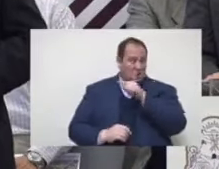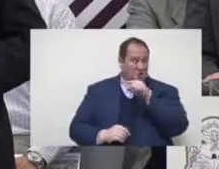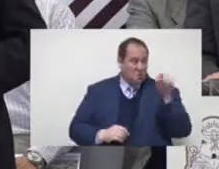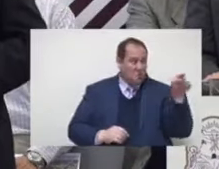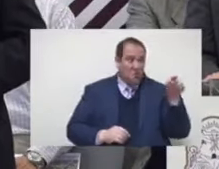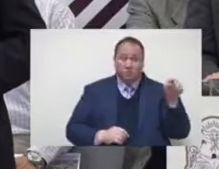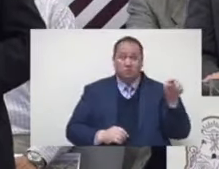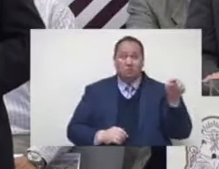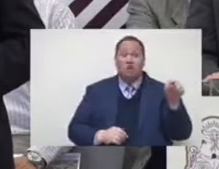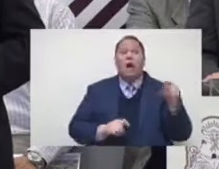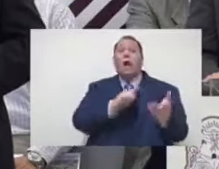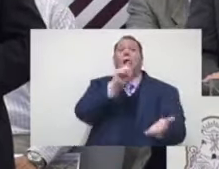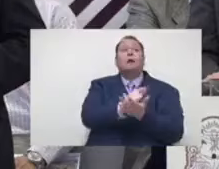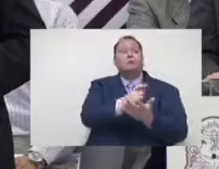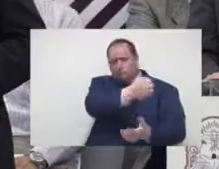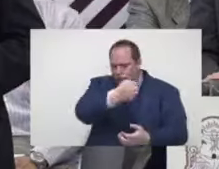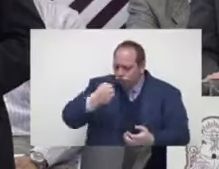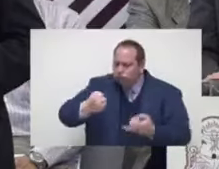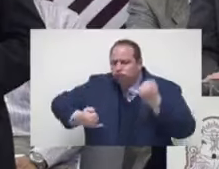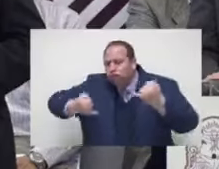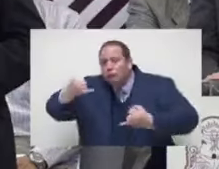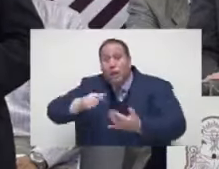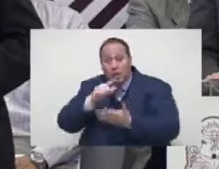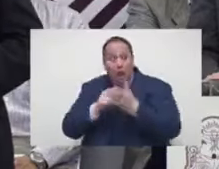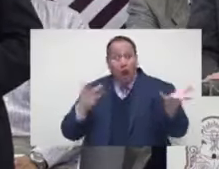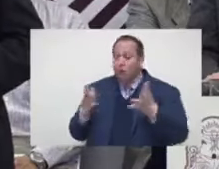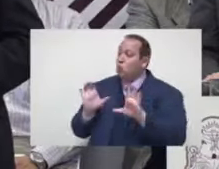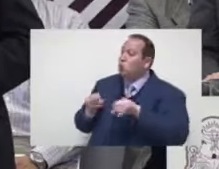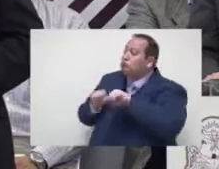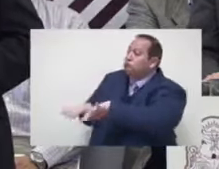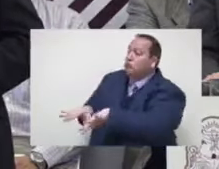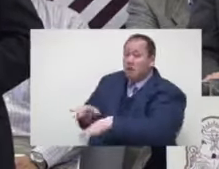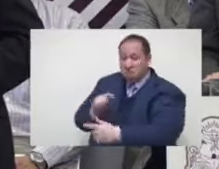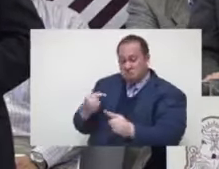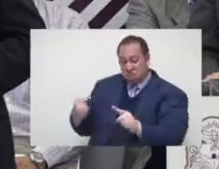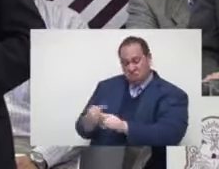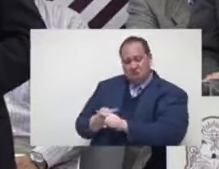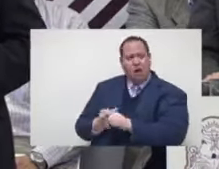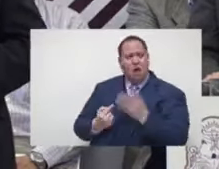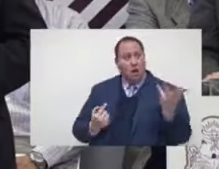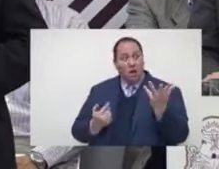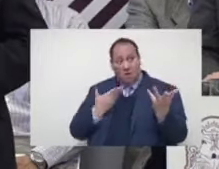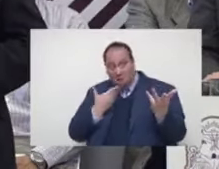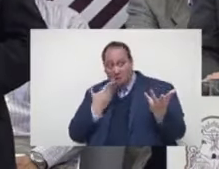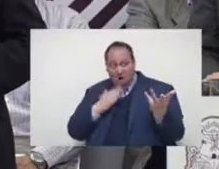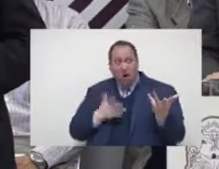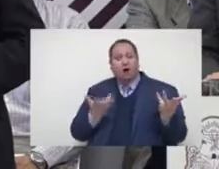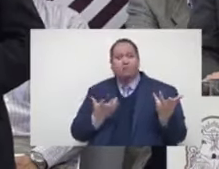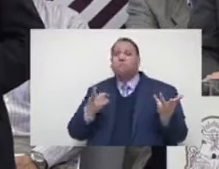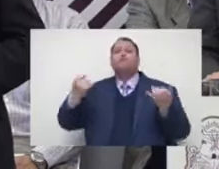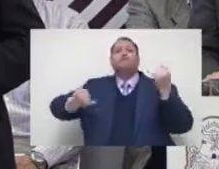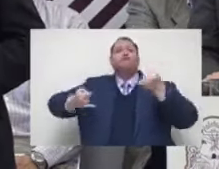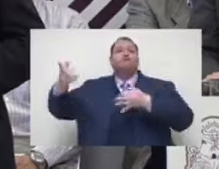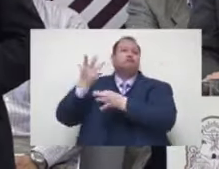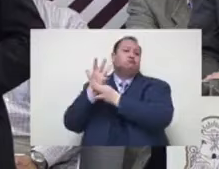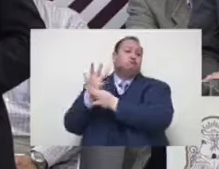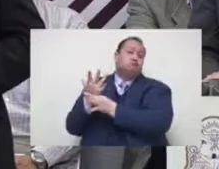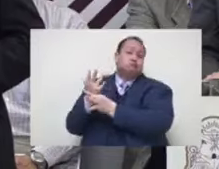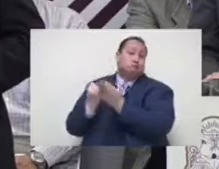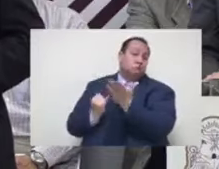tendrán que responder ante la ley para que la ley determine si sus acciones, Cosama, están fuera del marco de ley o no. ¿Sí? Y será la autoridad la que